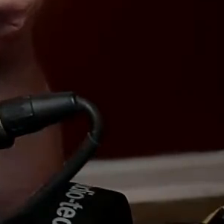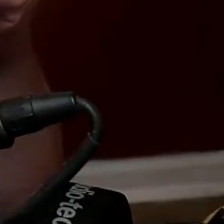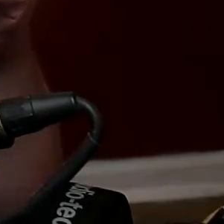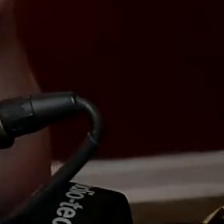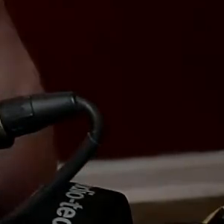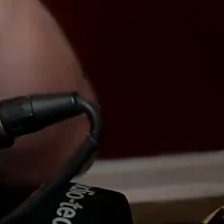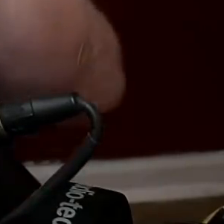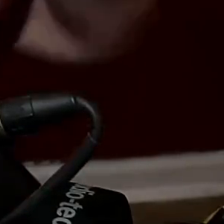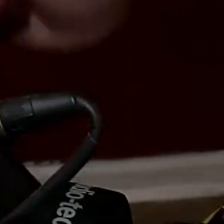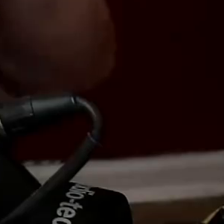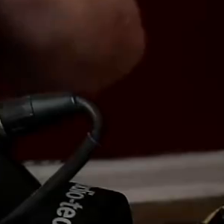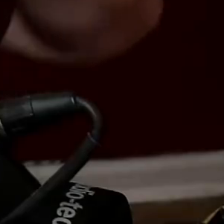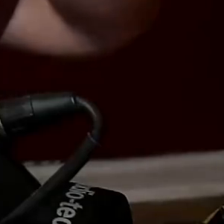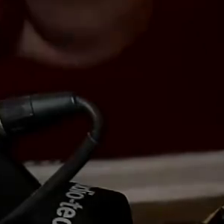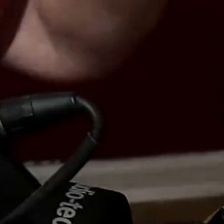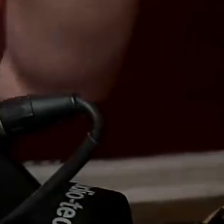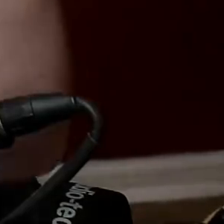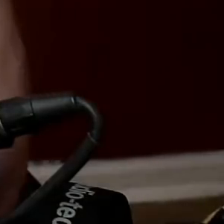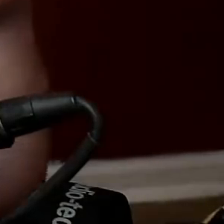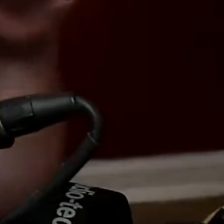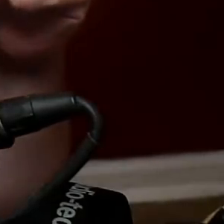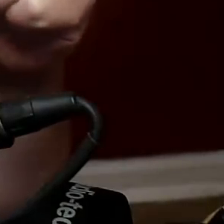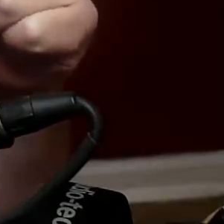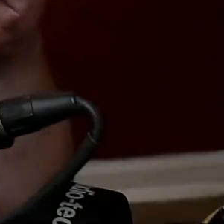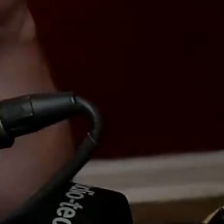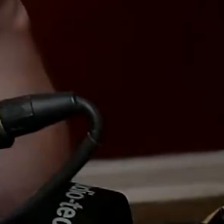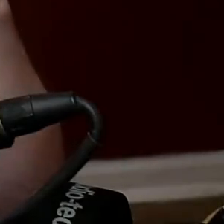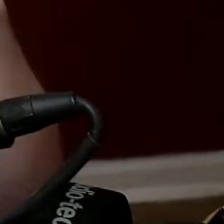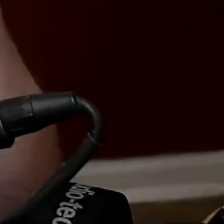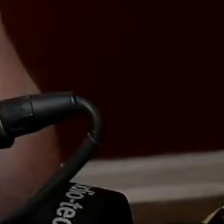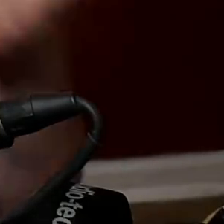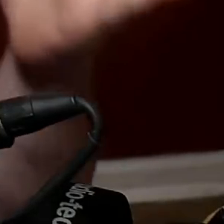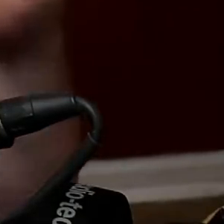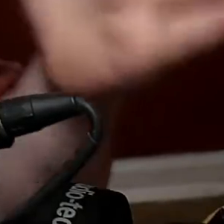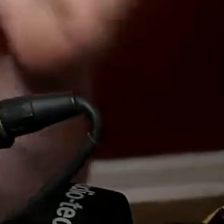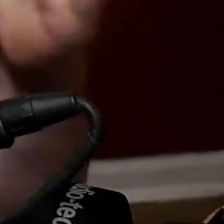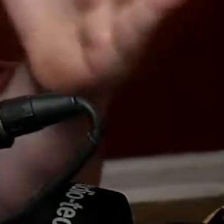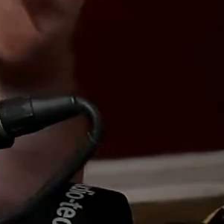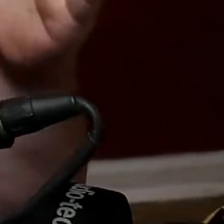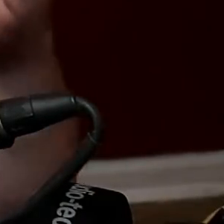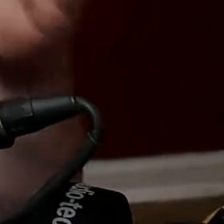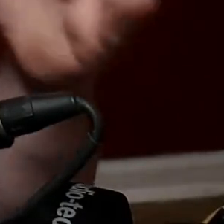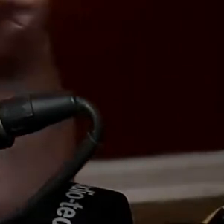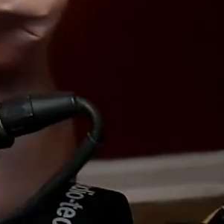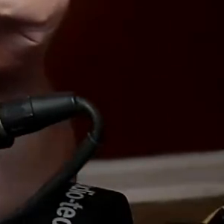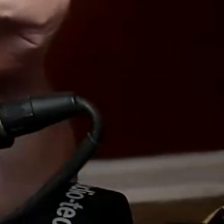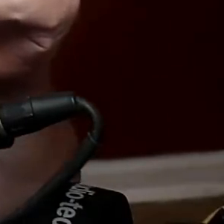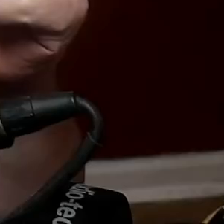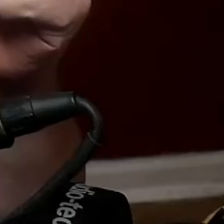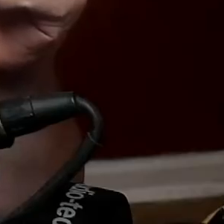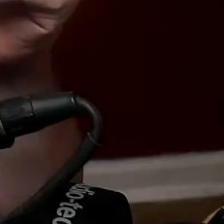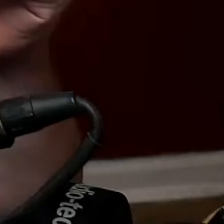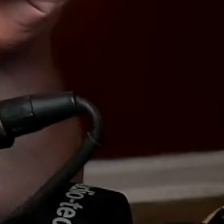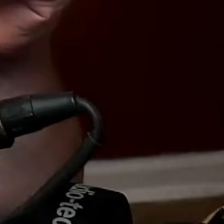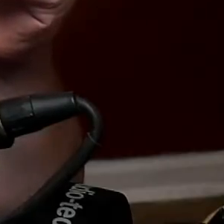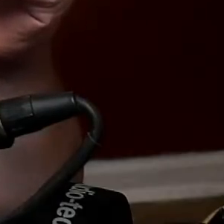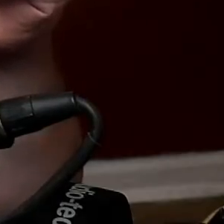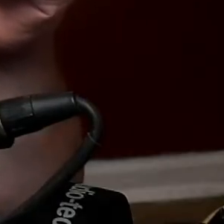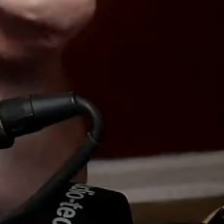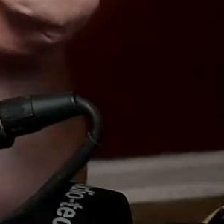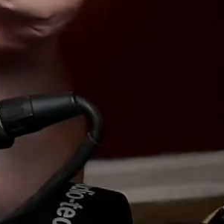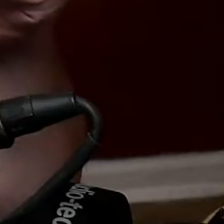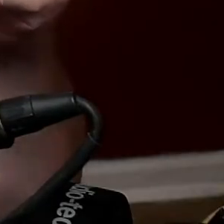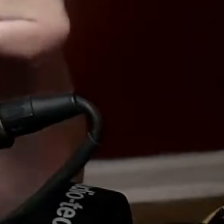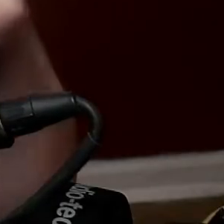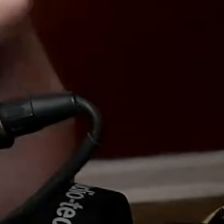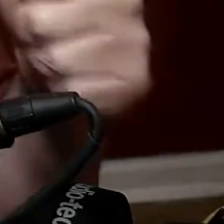ojalá que ya se me fue este virus de mi cuerpo pero si sigo con fuerza voy a grabar más vídeos hoy pero